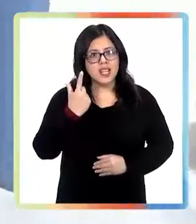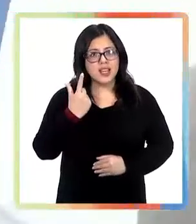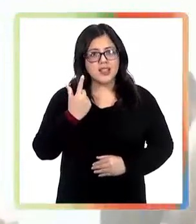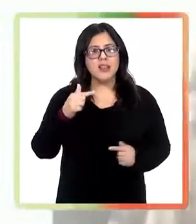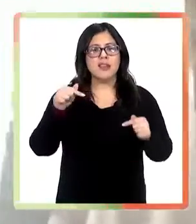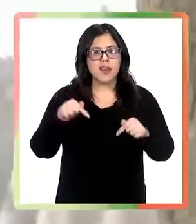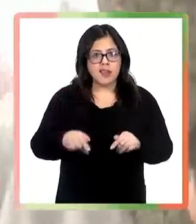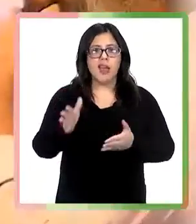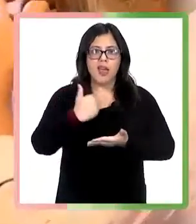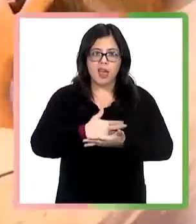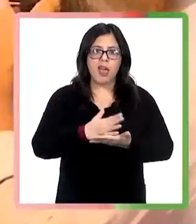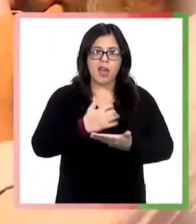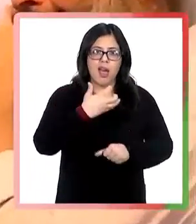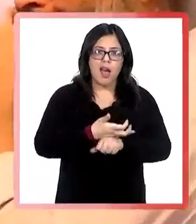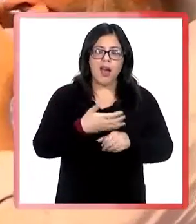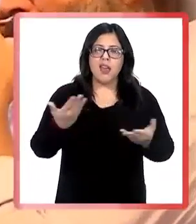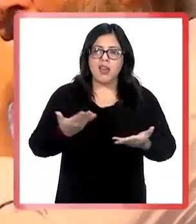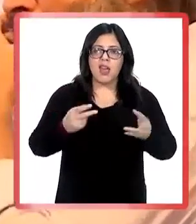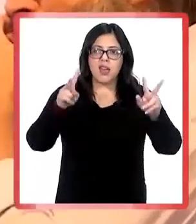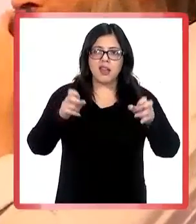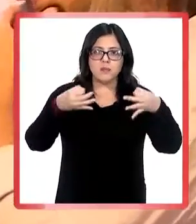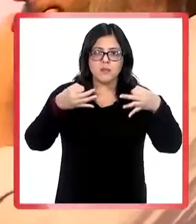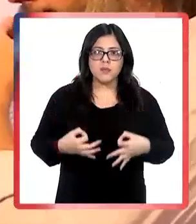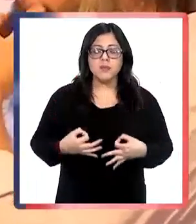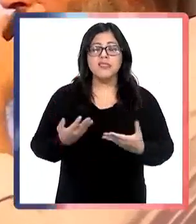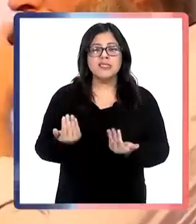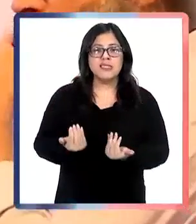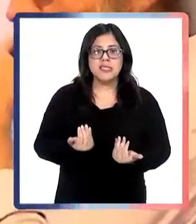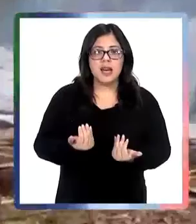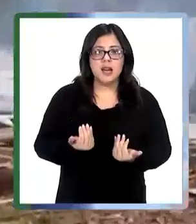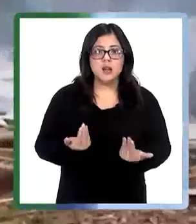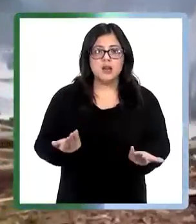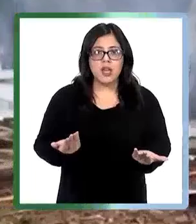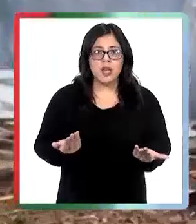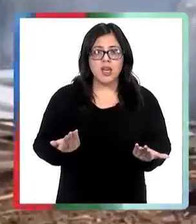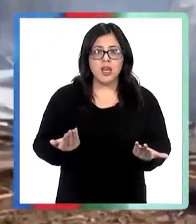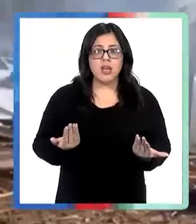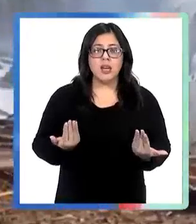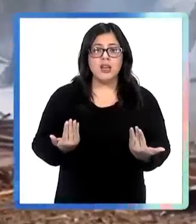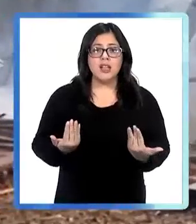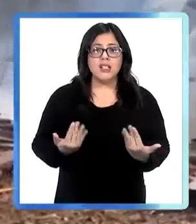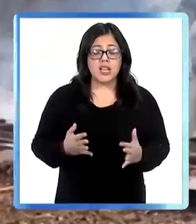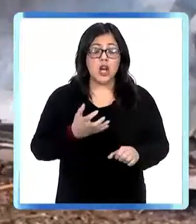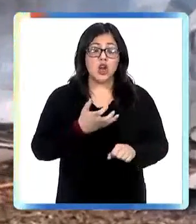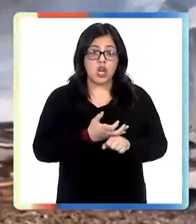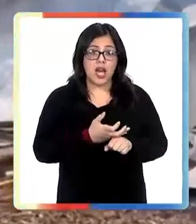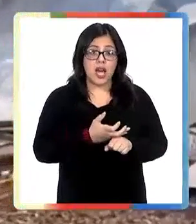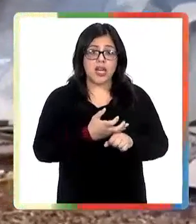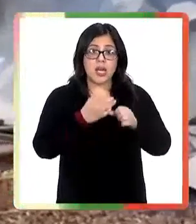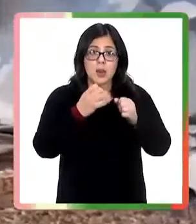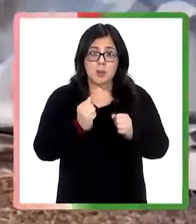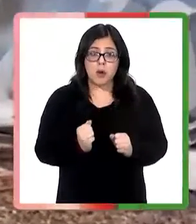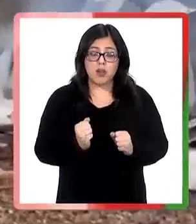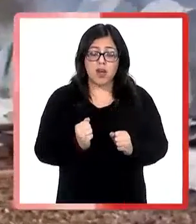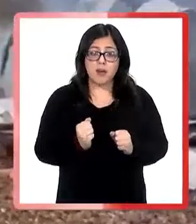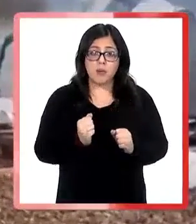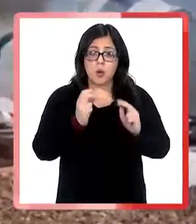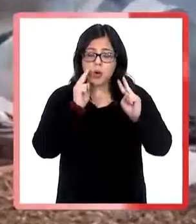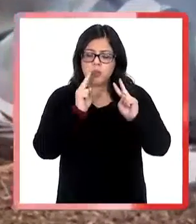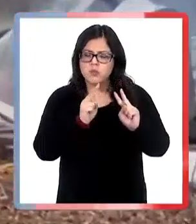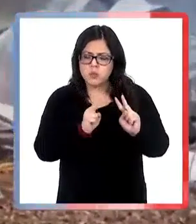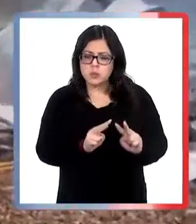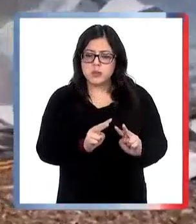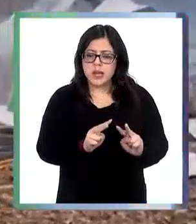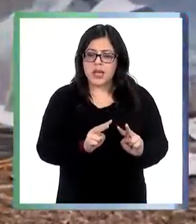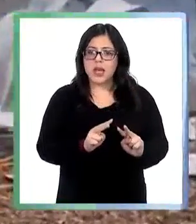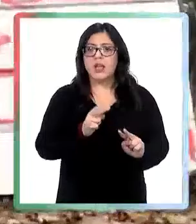gobierno entendemos que acá hay una estrategia de posicionamiento y es necesario que los poderes establecidos podamos